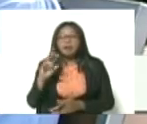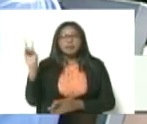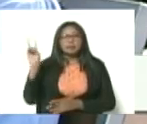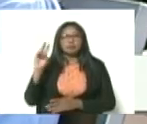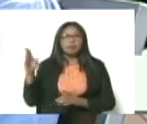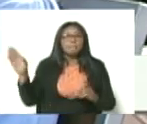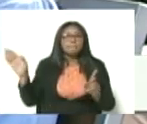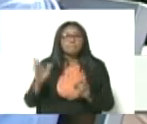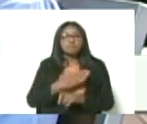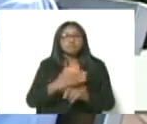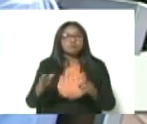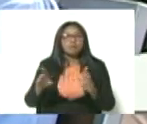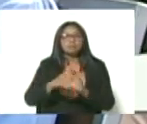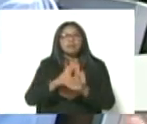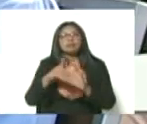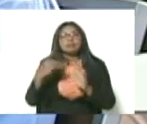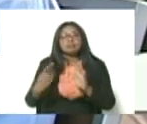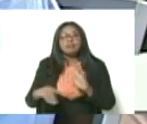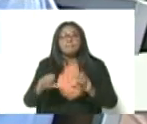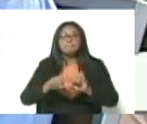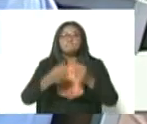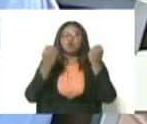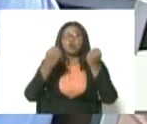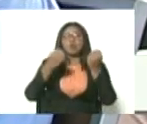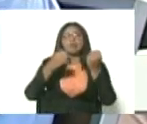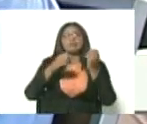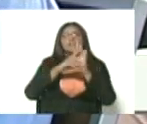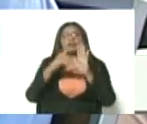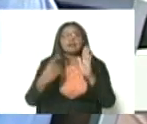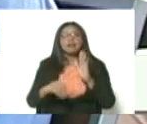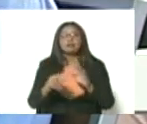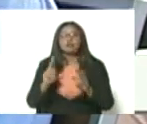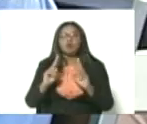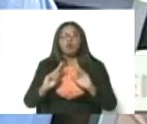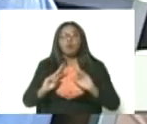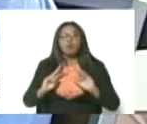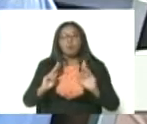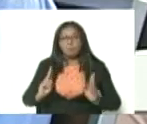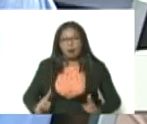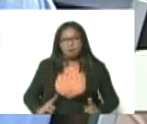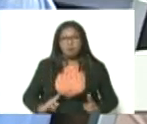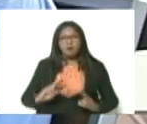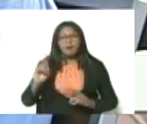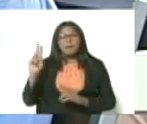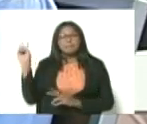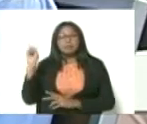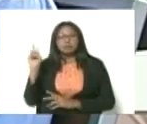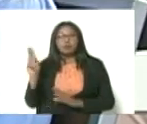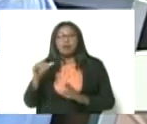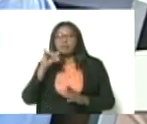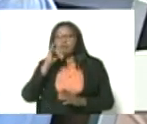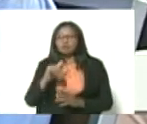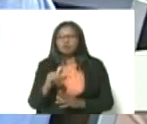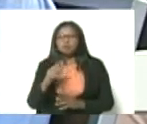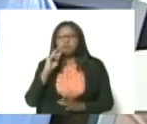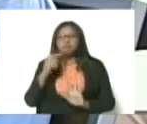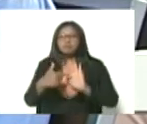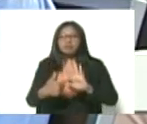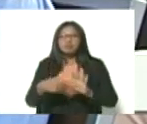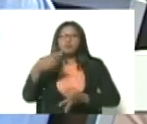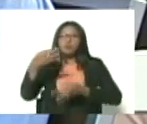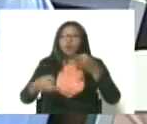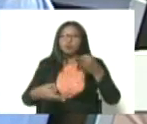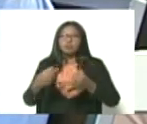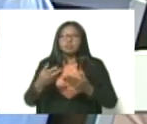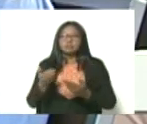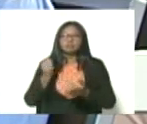violación de derechos humanos. ¿En qué estatus se encuentra la denuncia que hizo Venezuela ante la Corte Penal de Justicia contra Estados